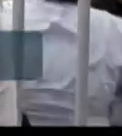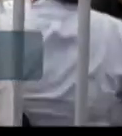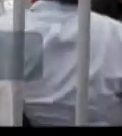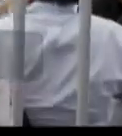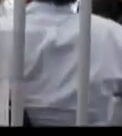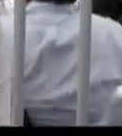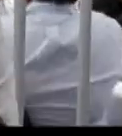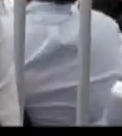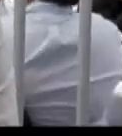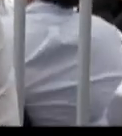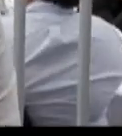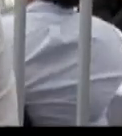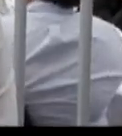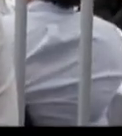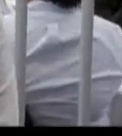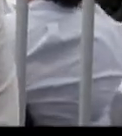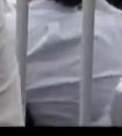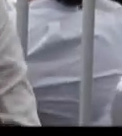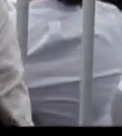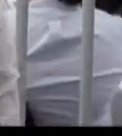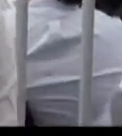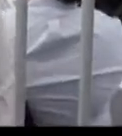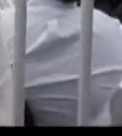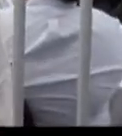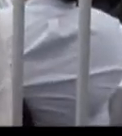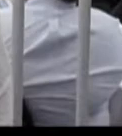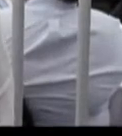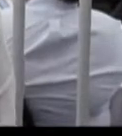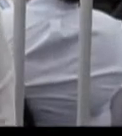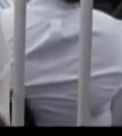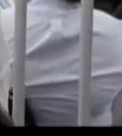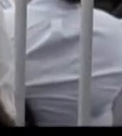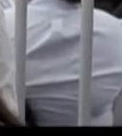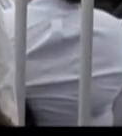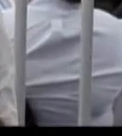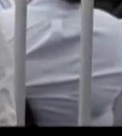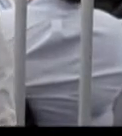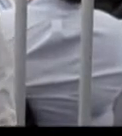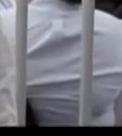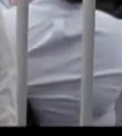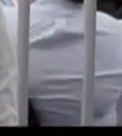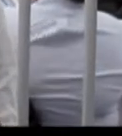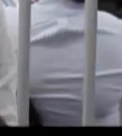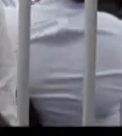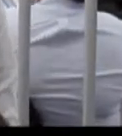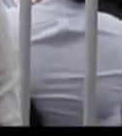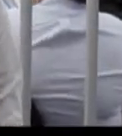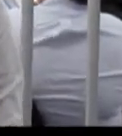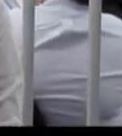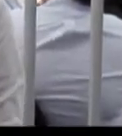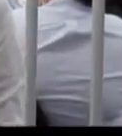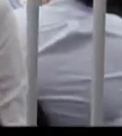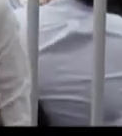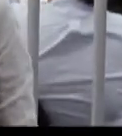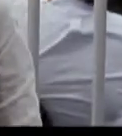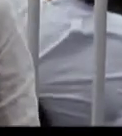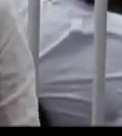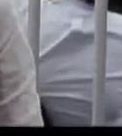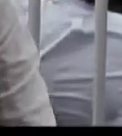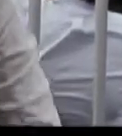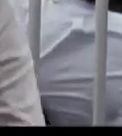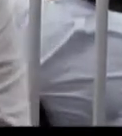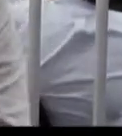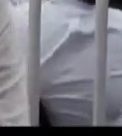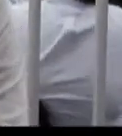profesores, a esa estructura de desarrollar al ser humano, no solamente a la persona, es decir, en los 4 pilares de la